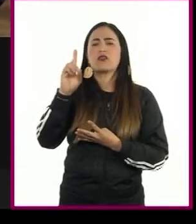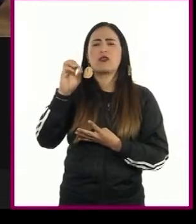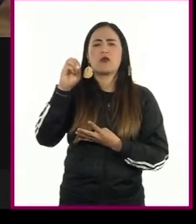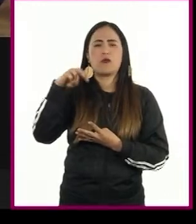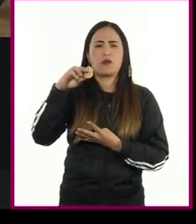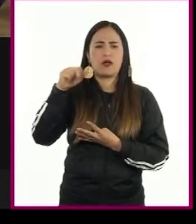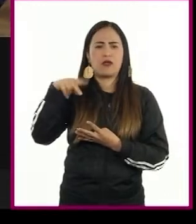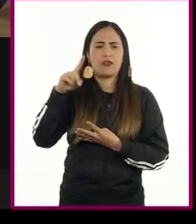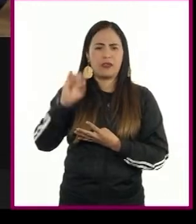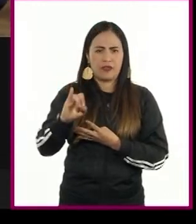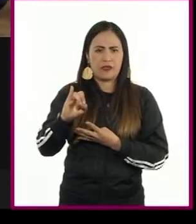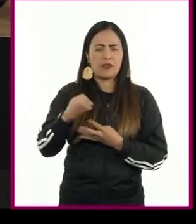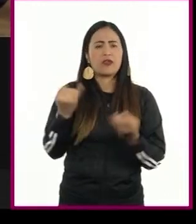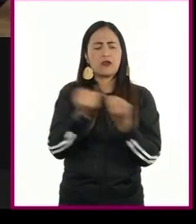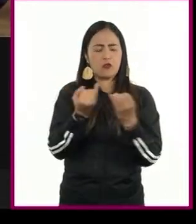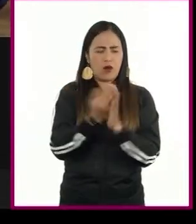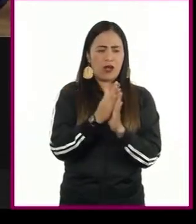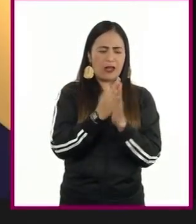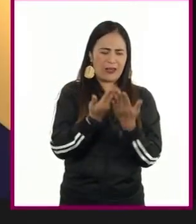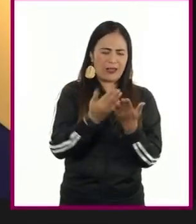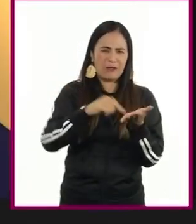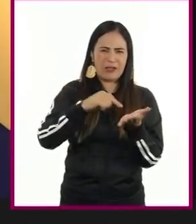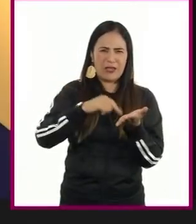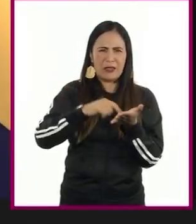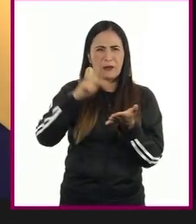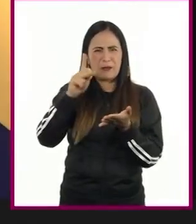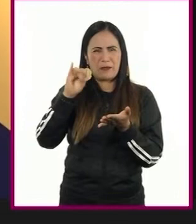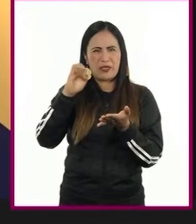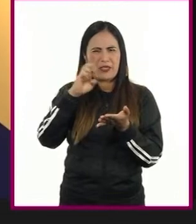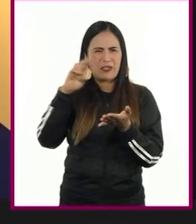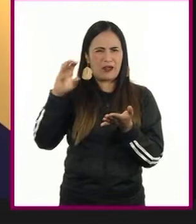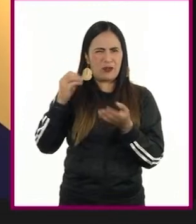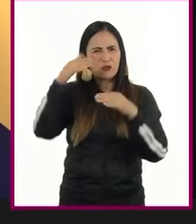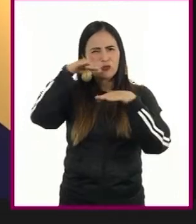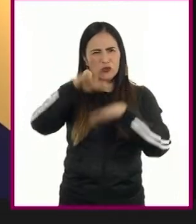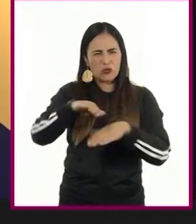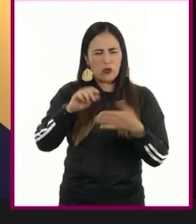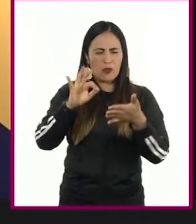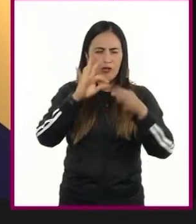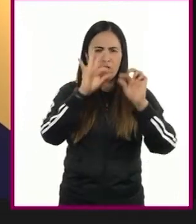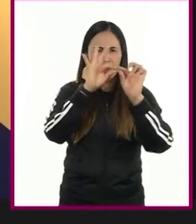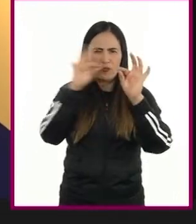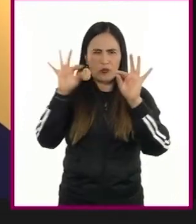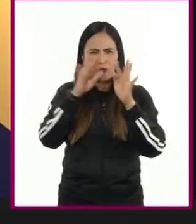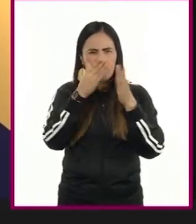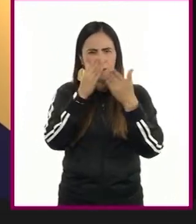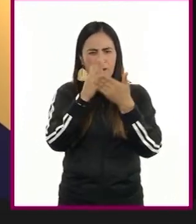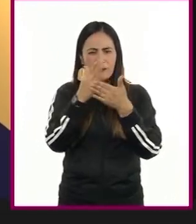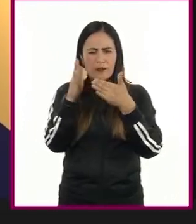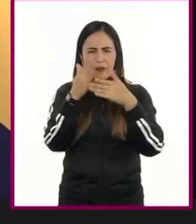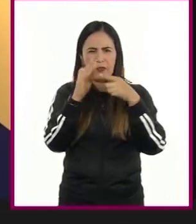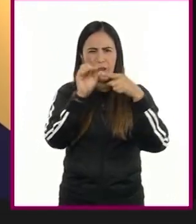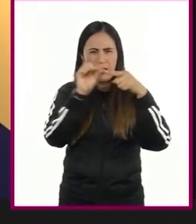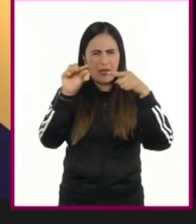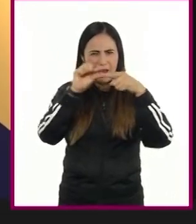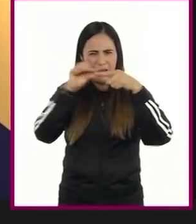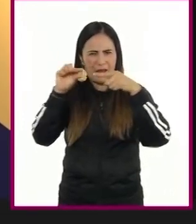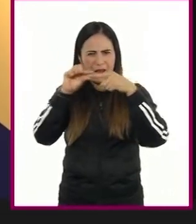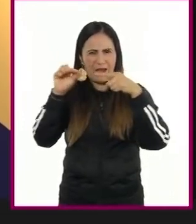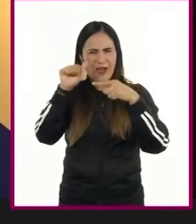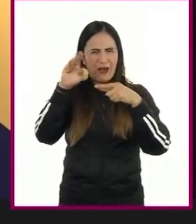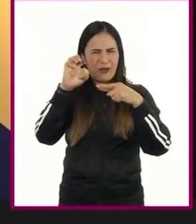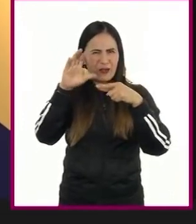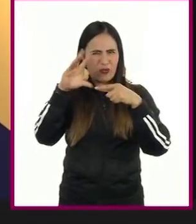del Tratado de Ábaco de Piero. Maestro Pacioli, qué interesante todo esto que nos cuenta. Pero cuéntenos un poco